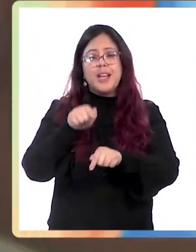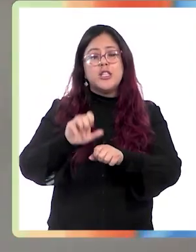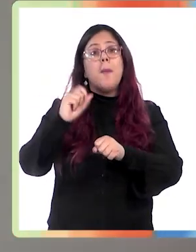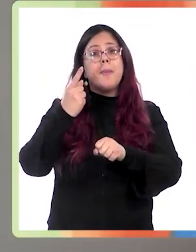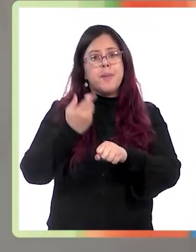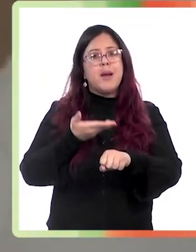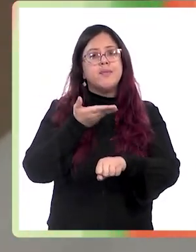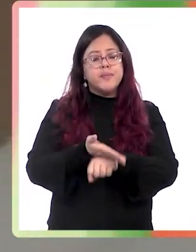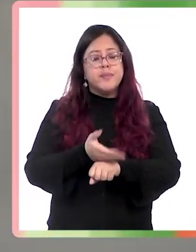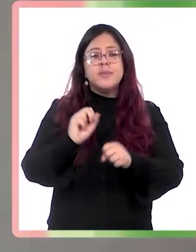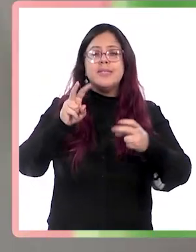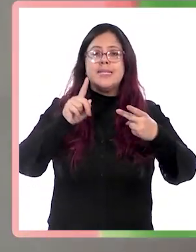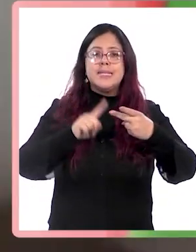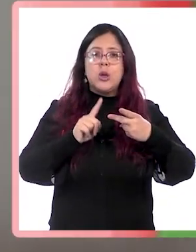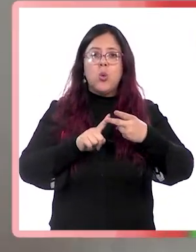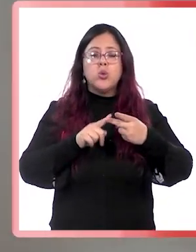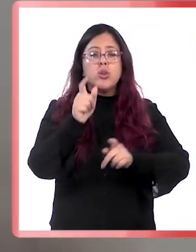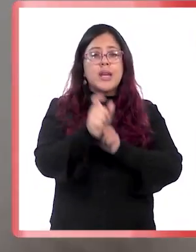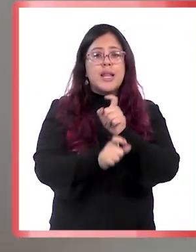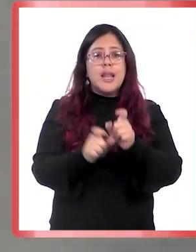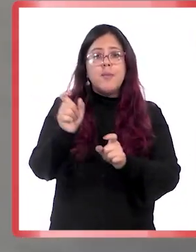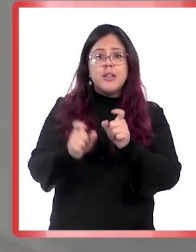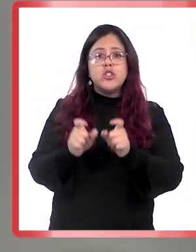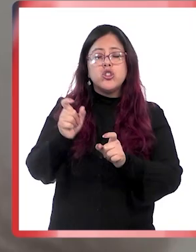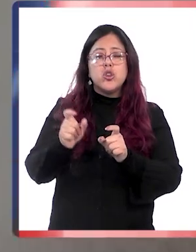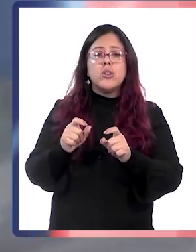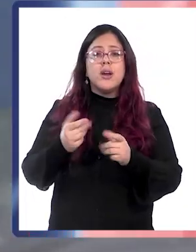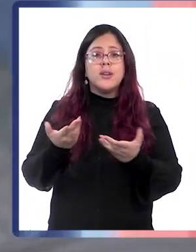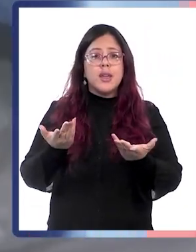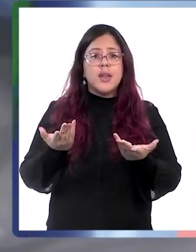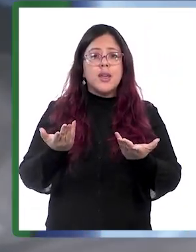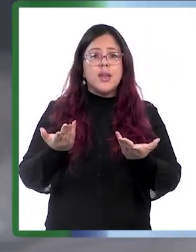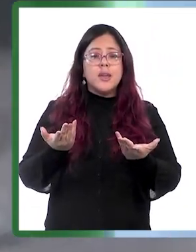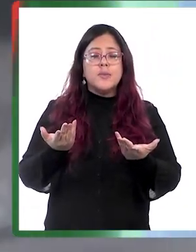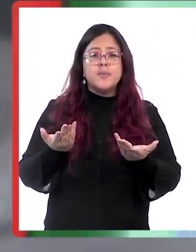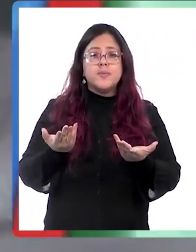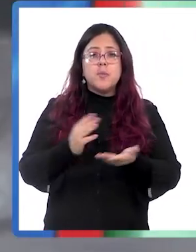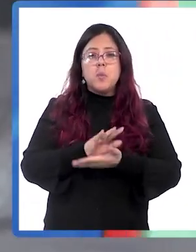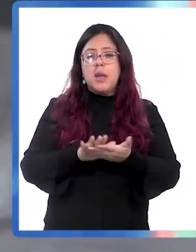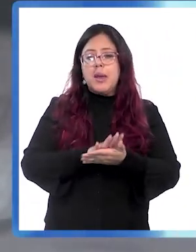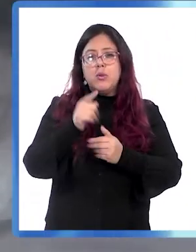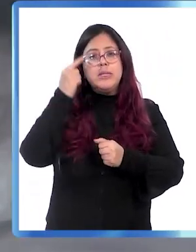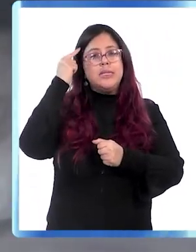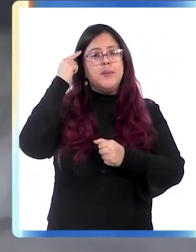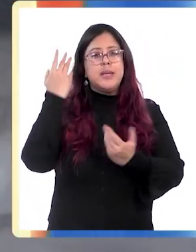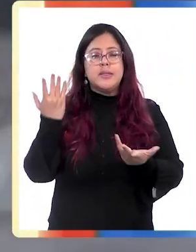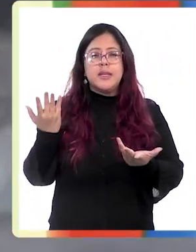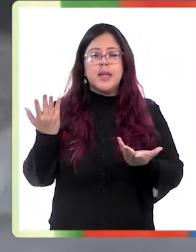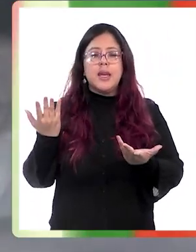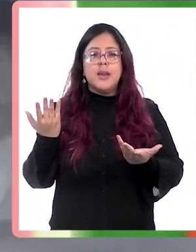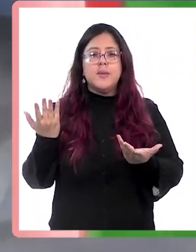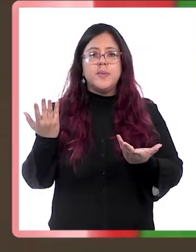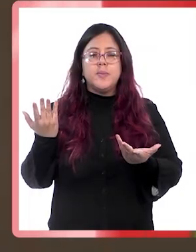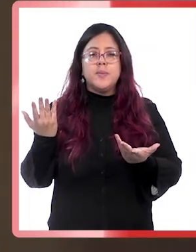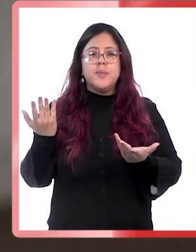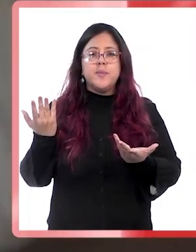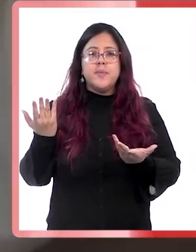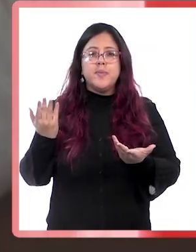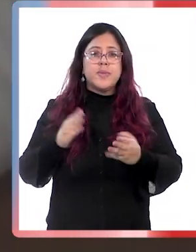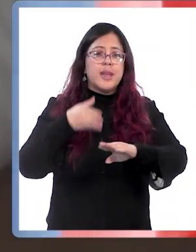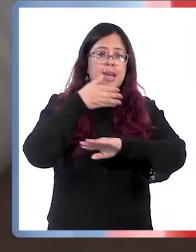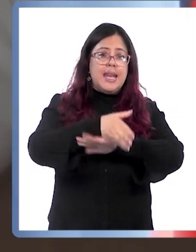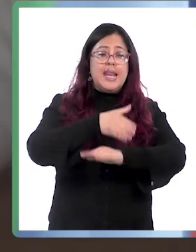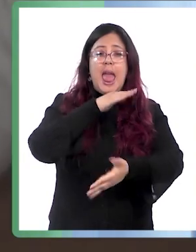llamado. Y segundo, las demás personas que empiecen el tiro, porque en el fondo, si piensan ir, por ejemplo, a alguna de estas fiestas que yo